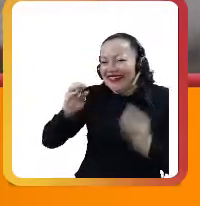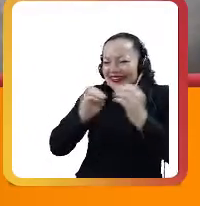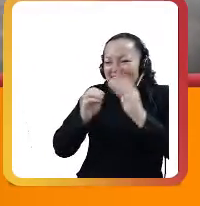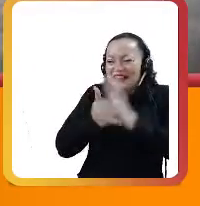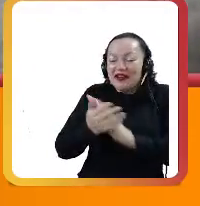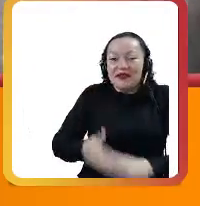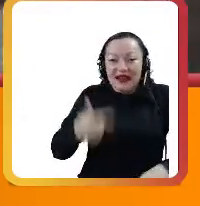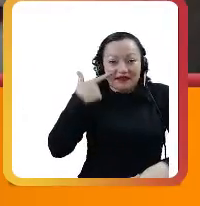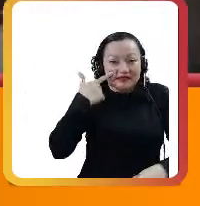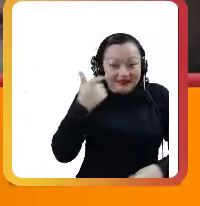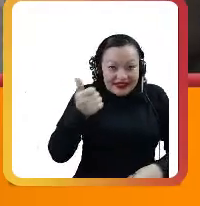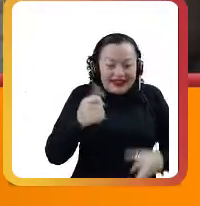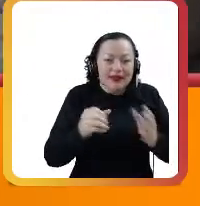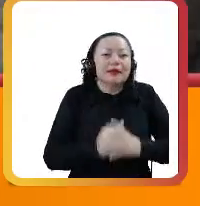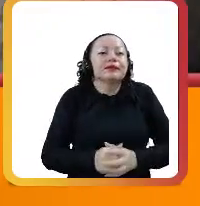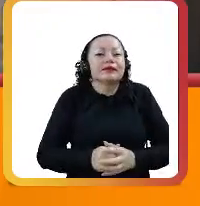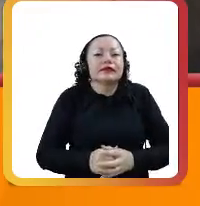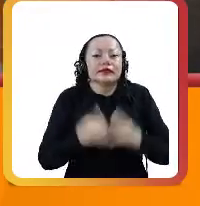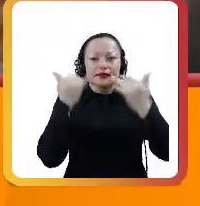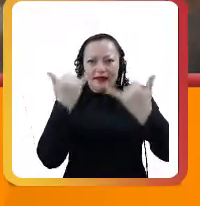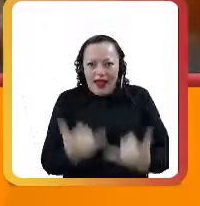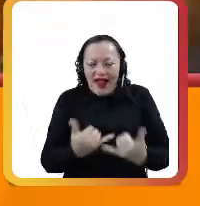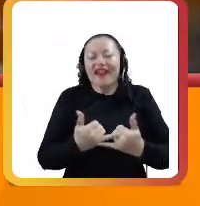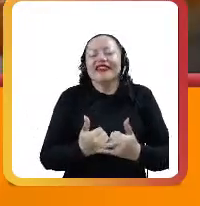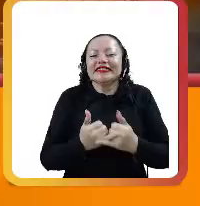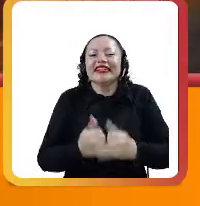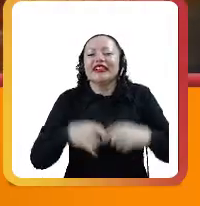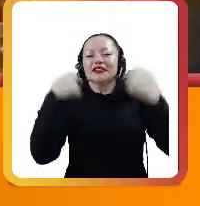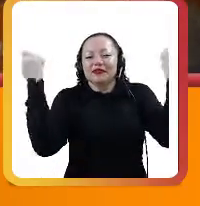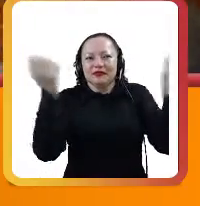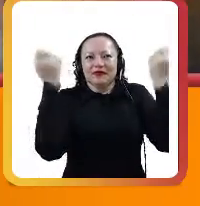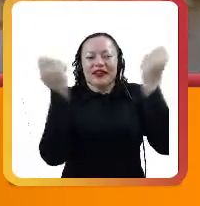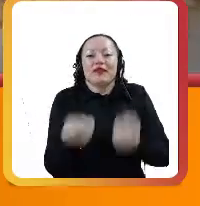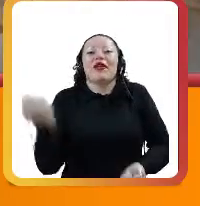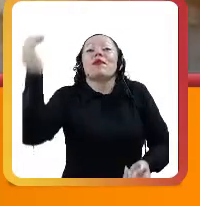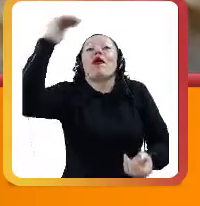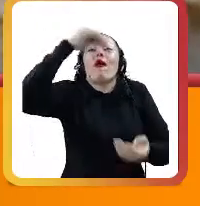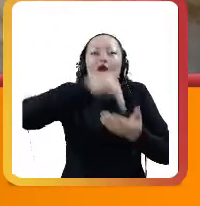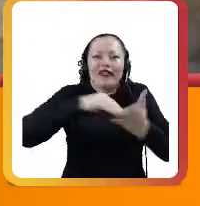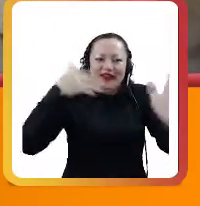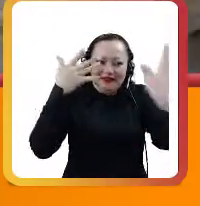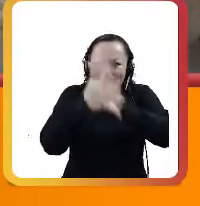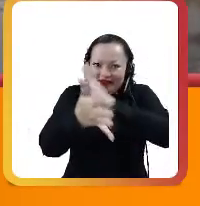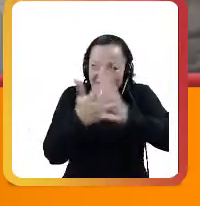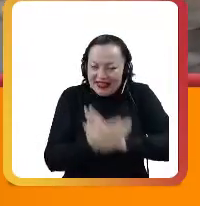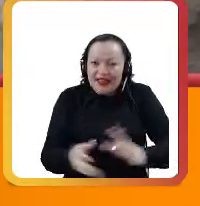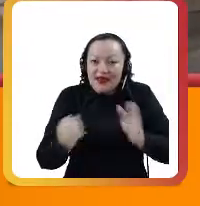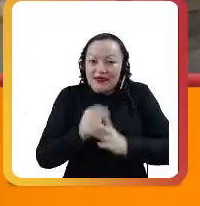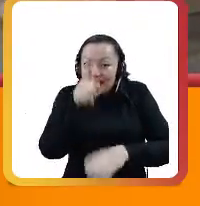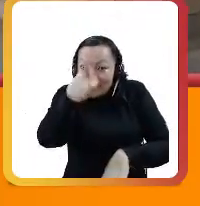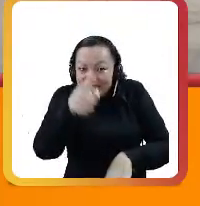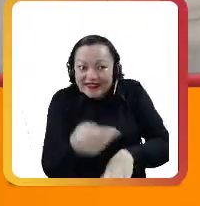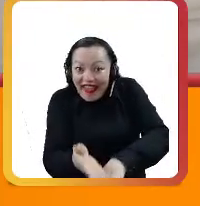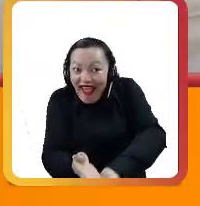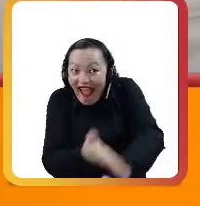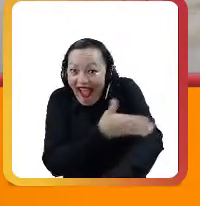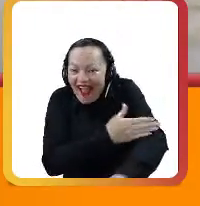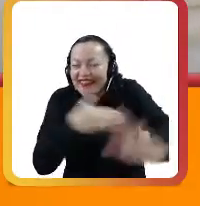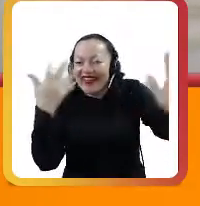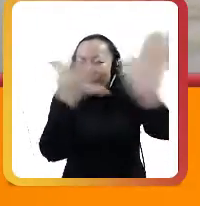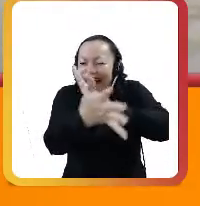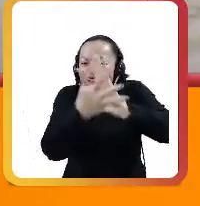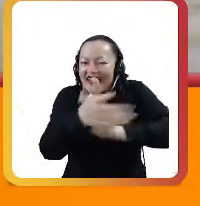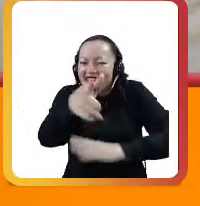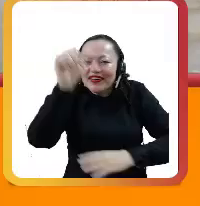Bueno, nada. Vamos a irnos a una pausita de comerciales, Laurita, pero antes, vamos a